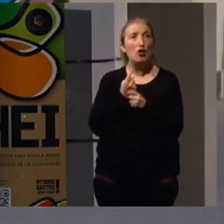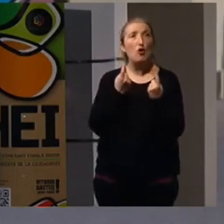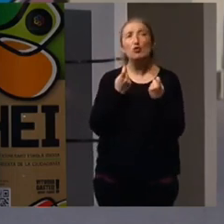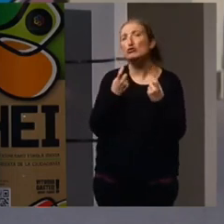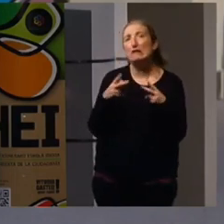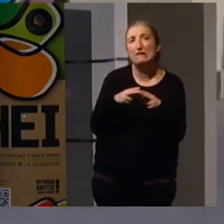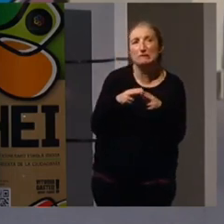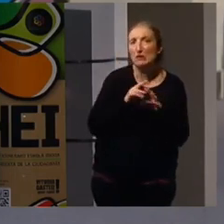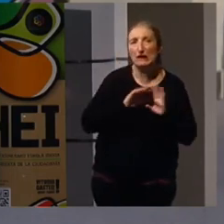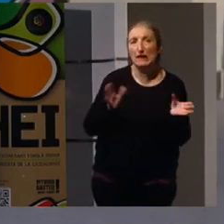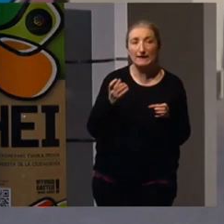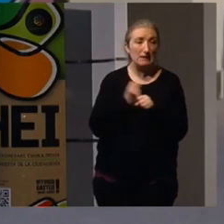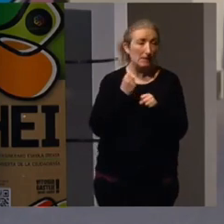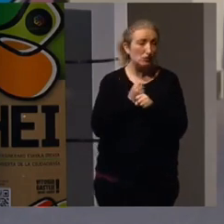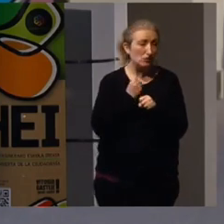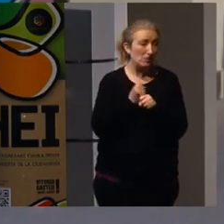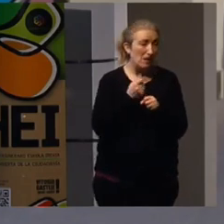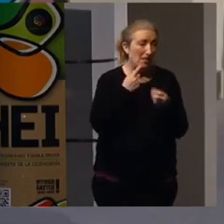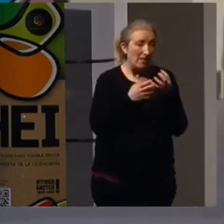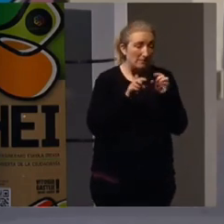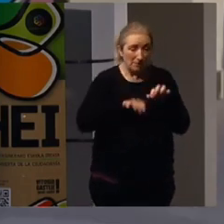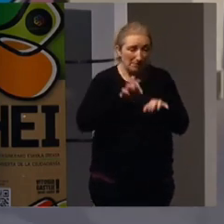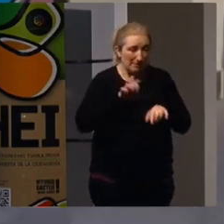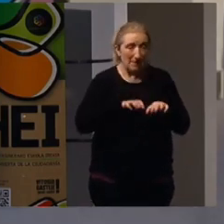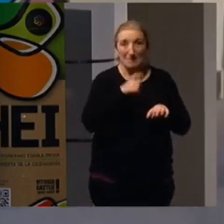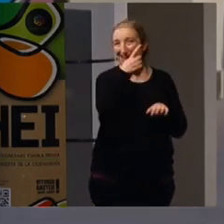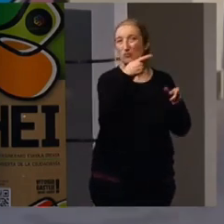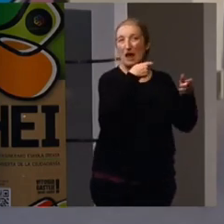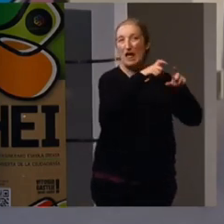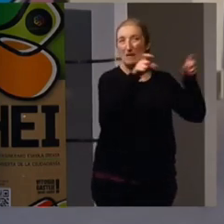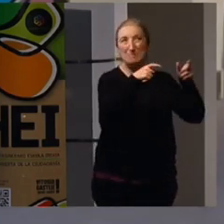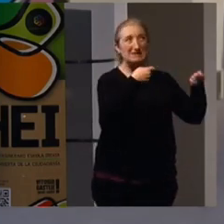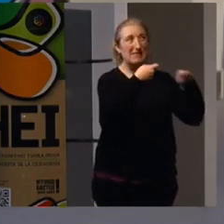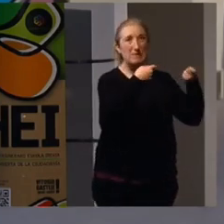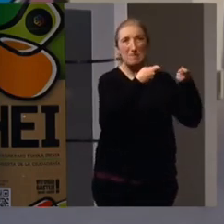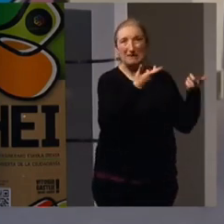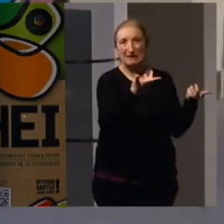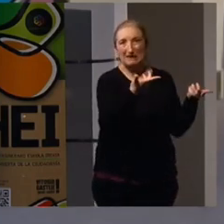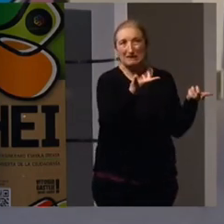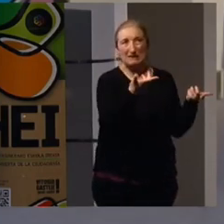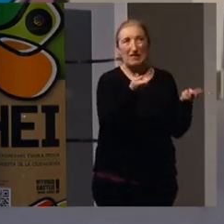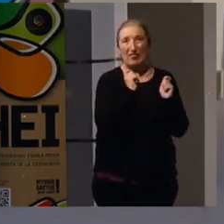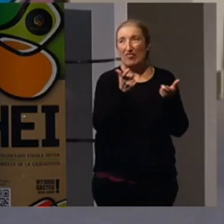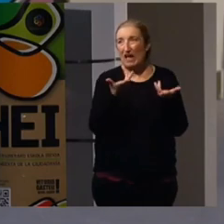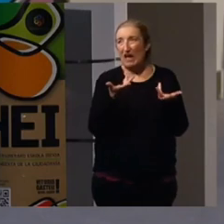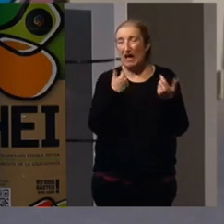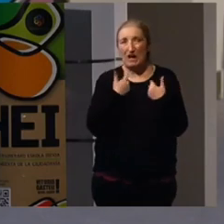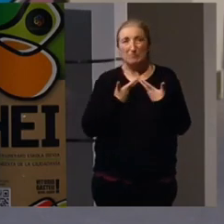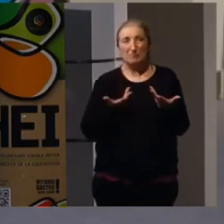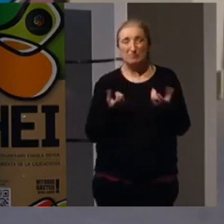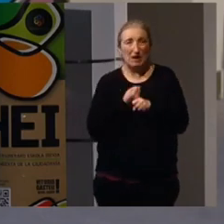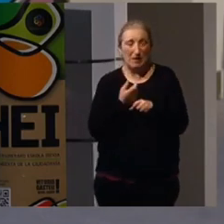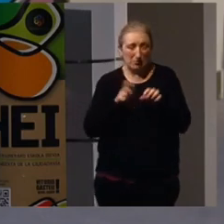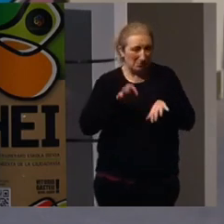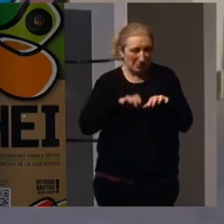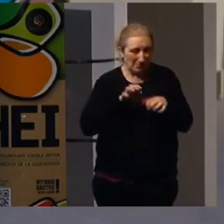utilidad social ninguna, que simplemente es gente que está grabando datos para que una empresa de marketing venda no sé qué, que no es algo que le aporte nada a nadie. El